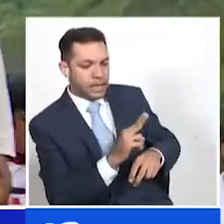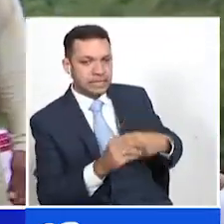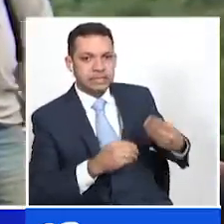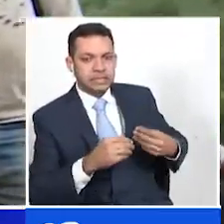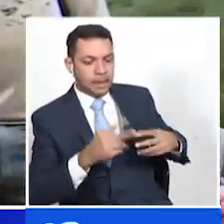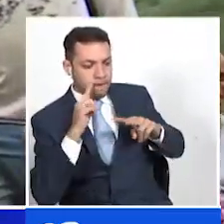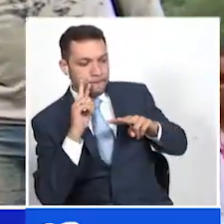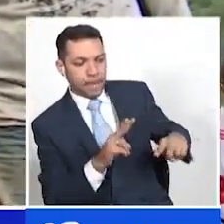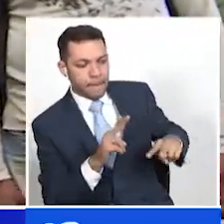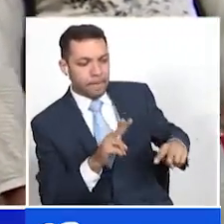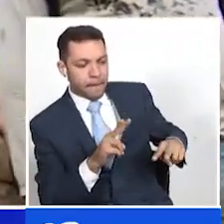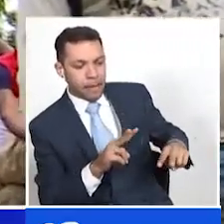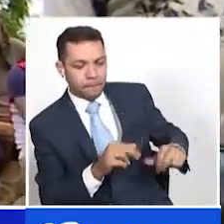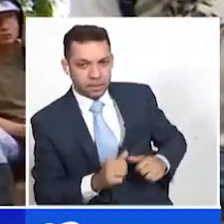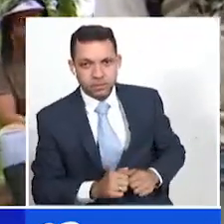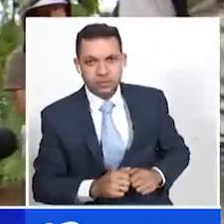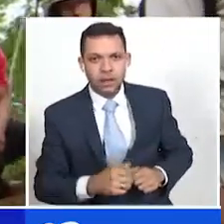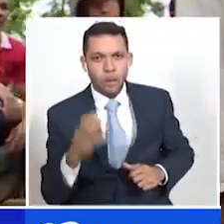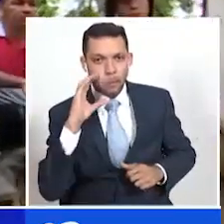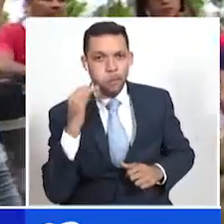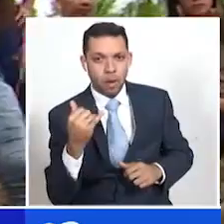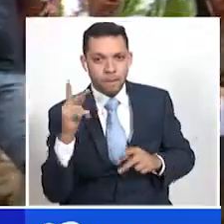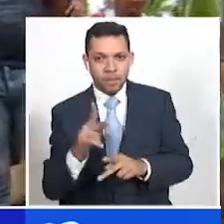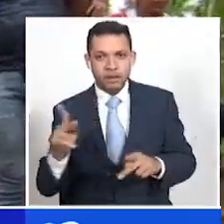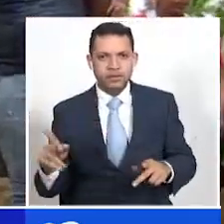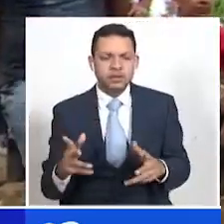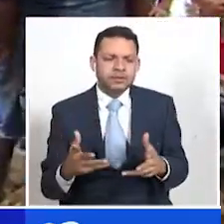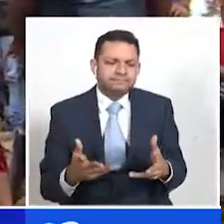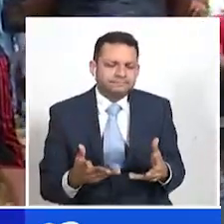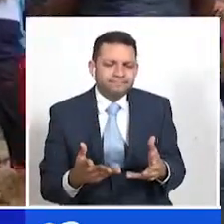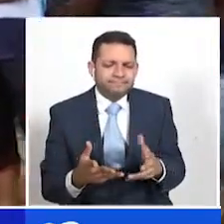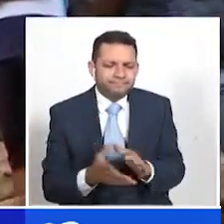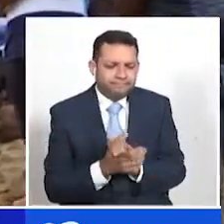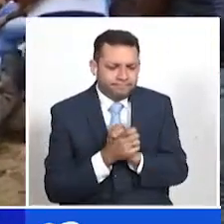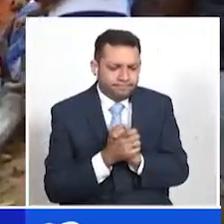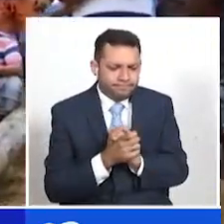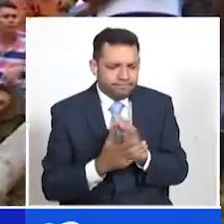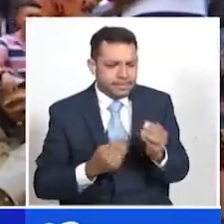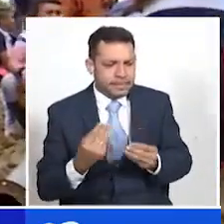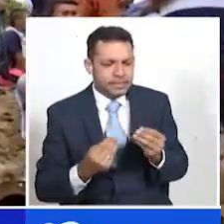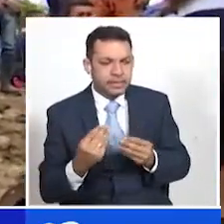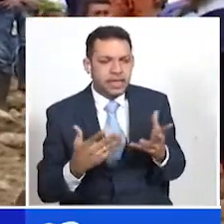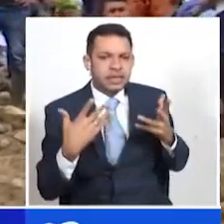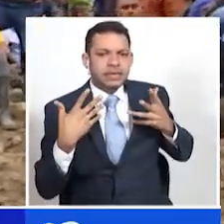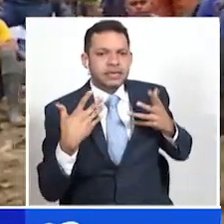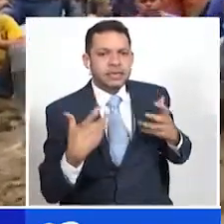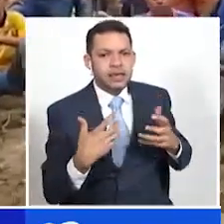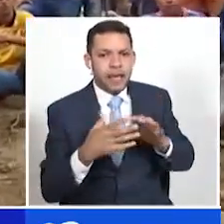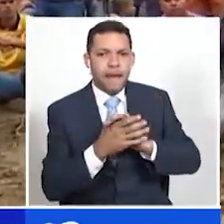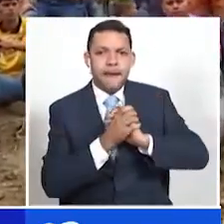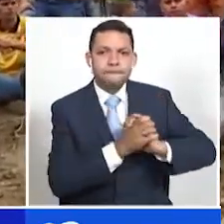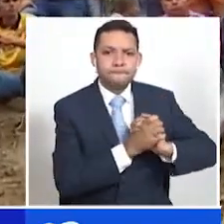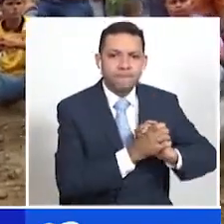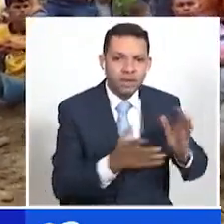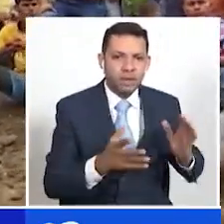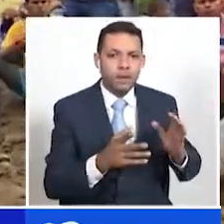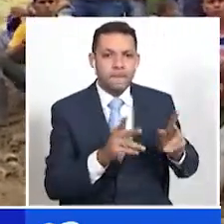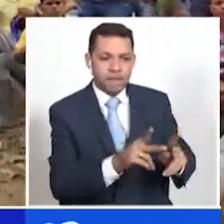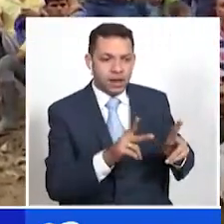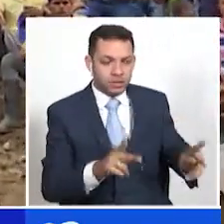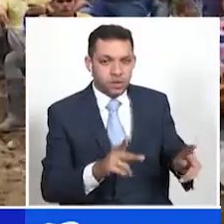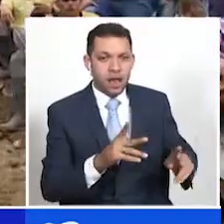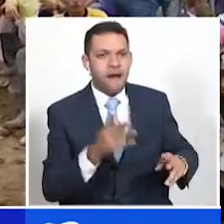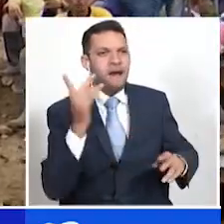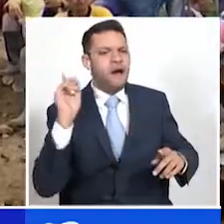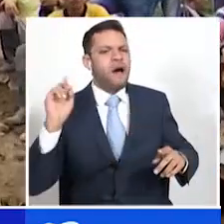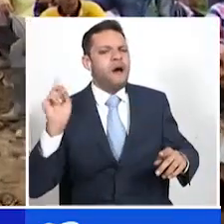qué puede pasar. Es la gente que hoy quiere recoger y rescatar a sus amigos, a la gente que la han visto